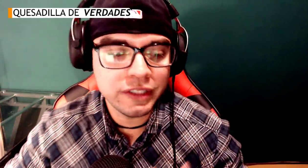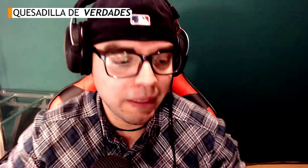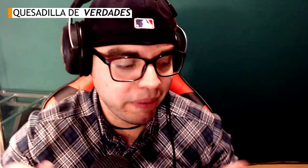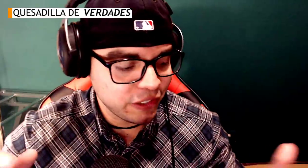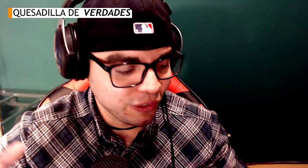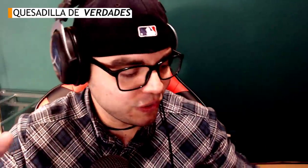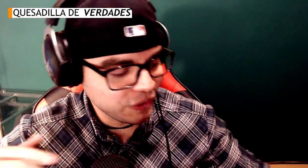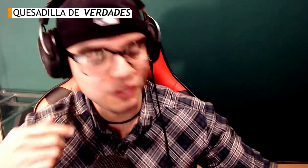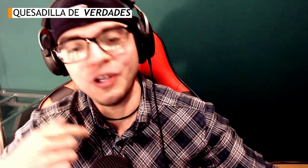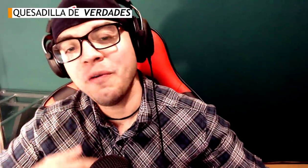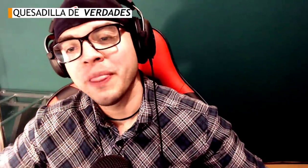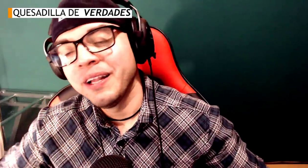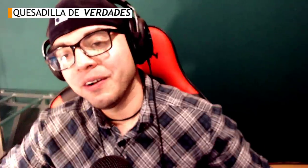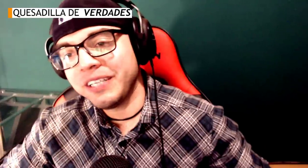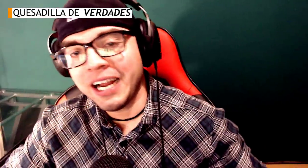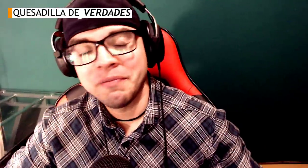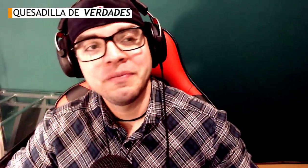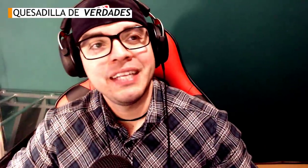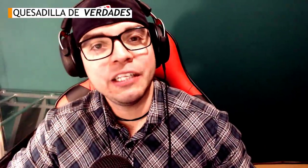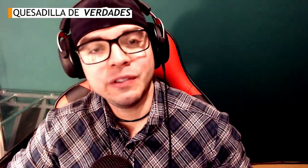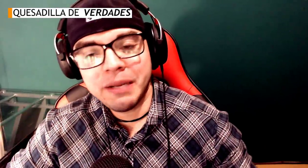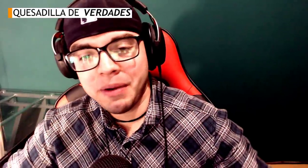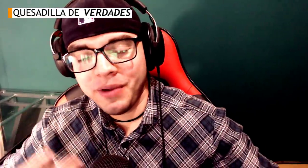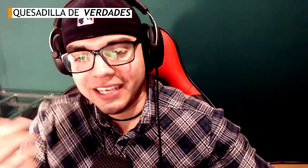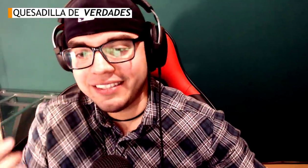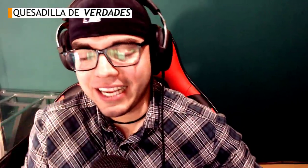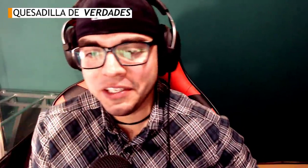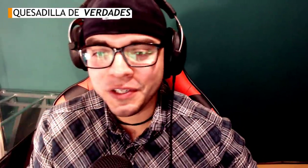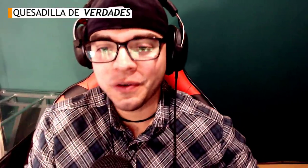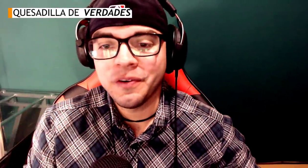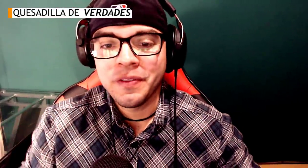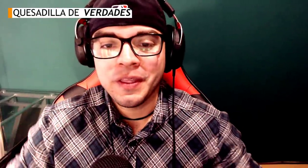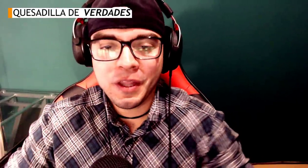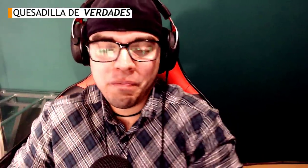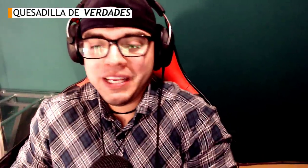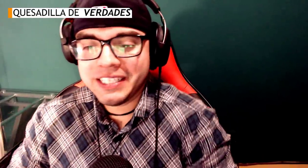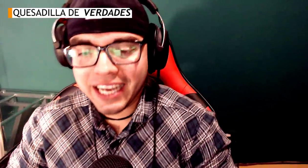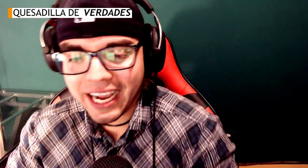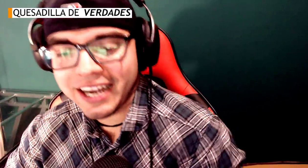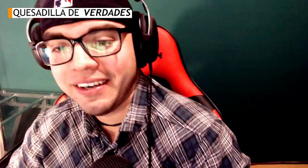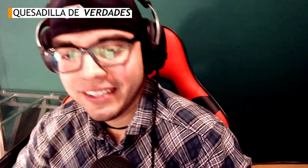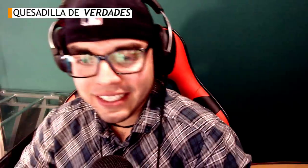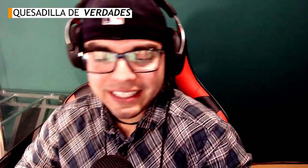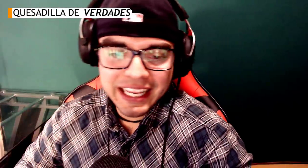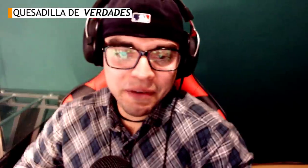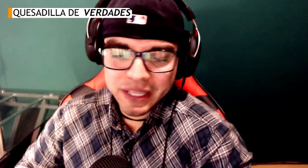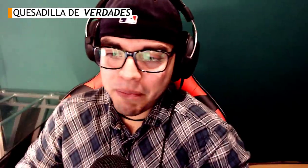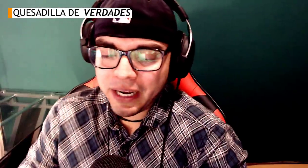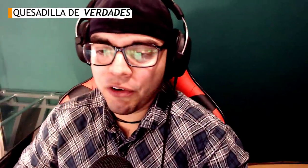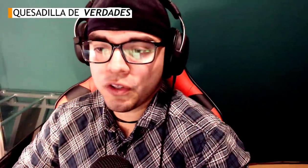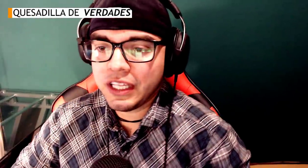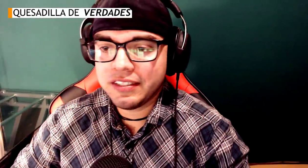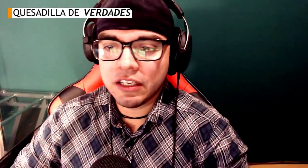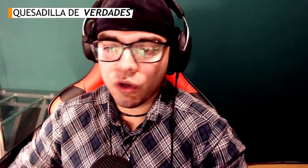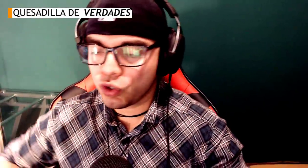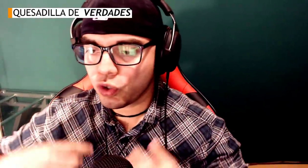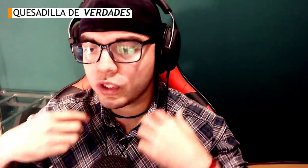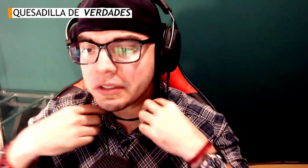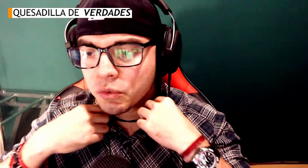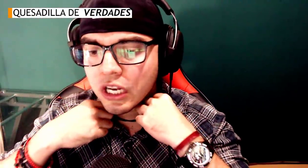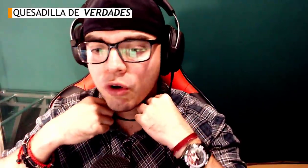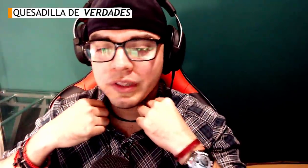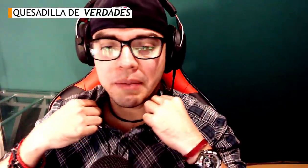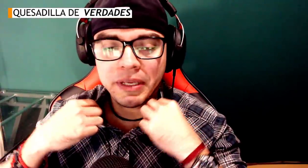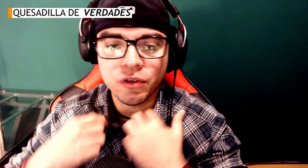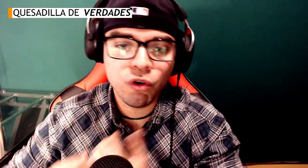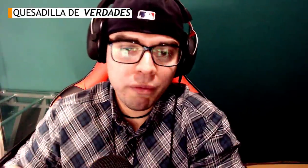somos contrapeso nosotros, ¿no? O sea, es un tema muy extenso. No puedes llegar de un día para otro y decir, no, nosotros ya